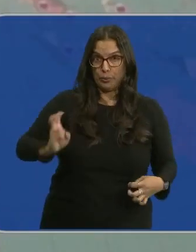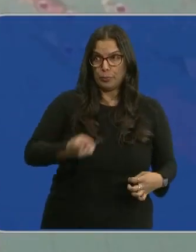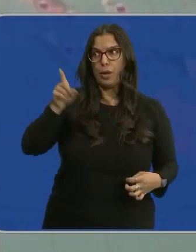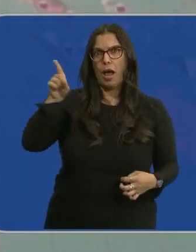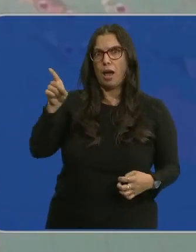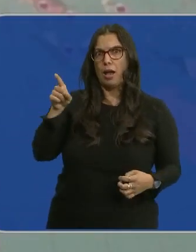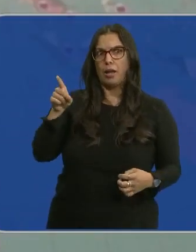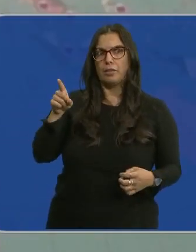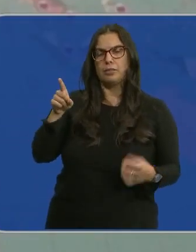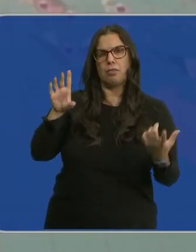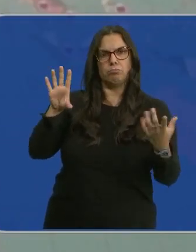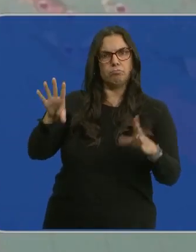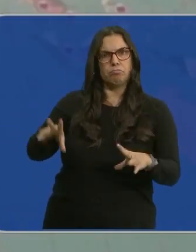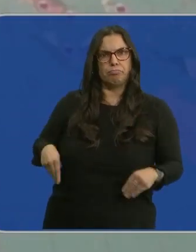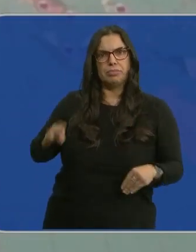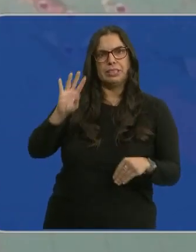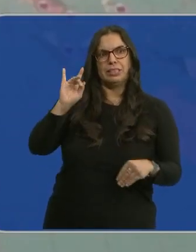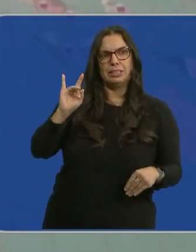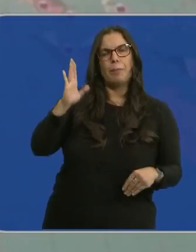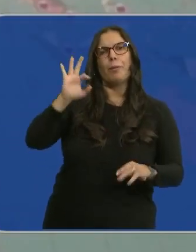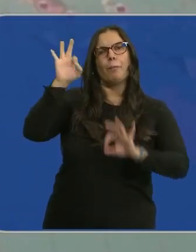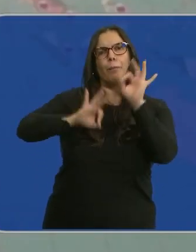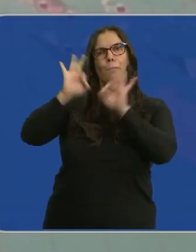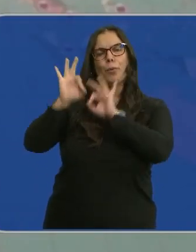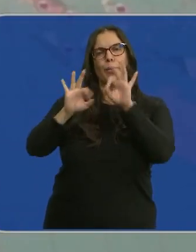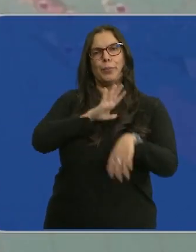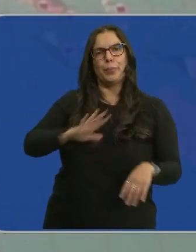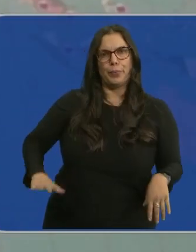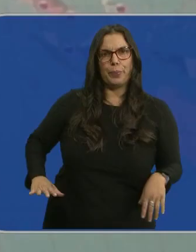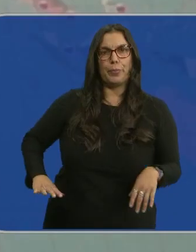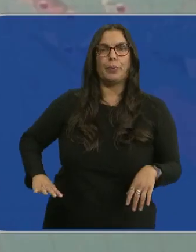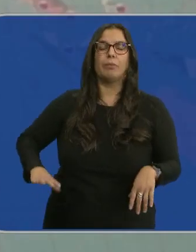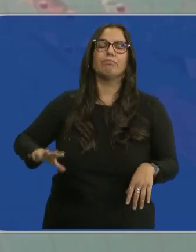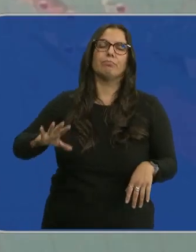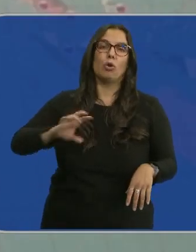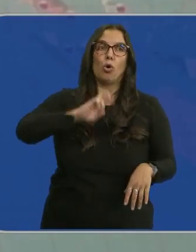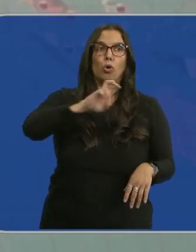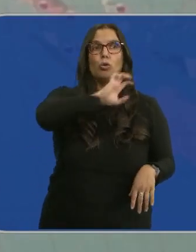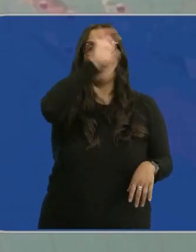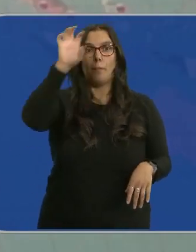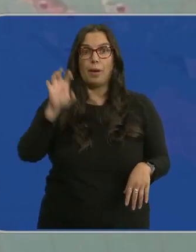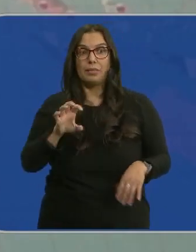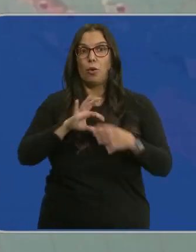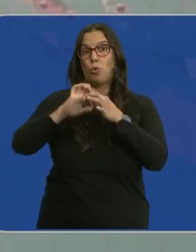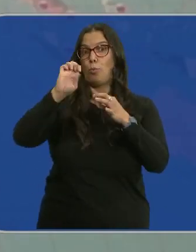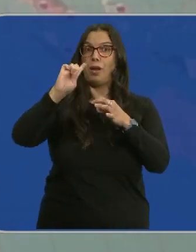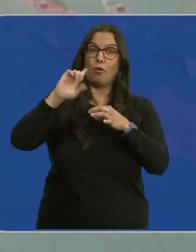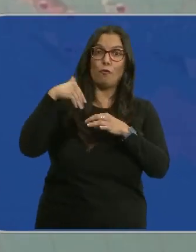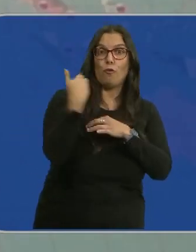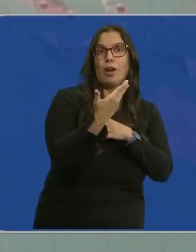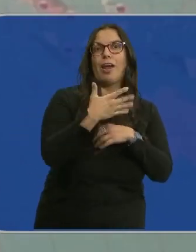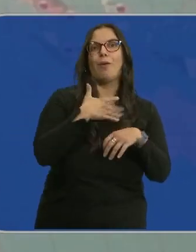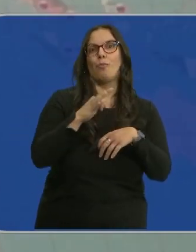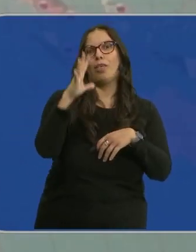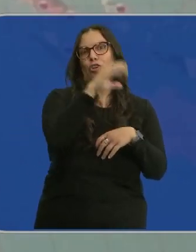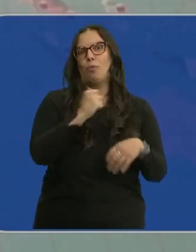sí que son afectados, pero que evidentemente con una tasa provisional, pues lógicamente otros países de fuera de la Unión Europea